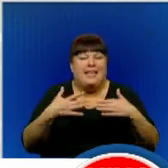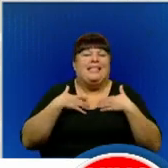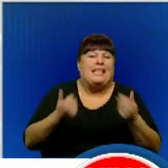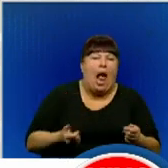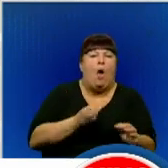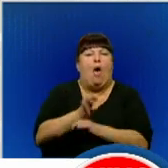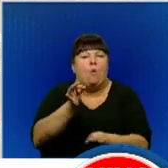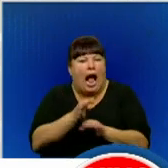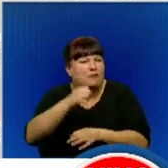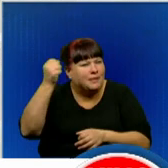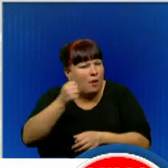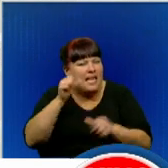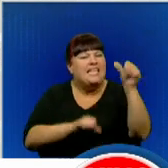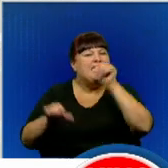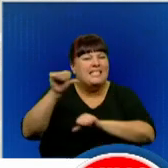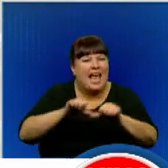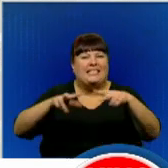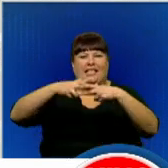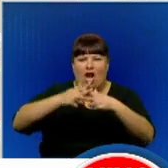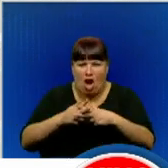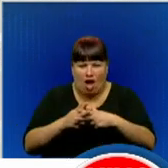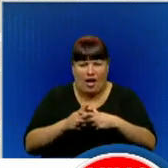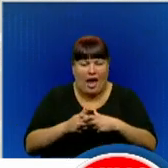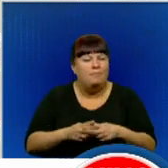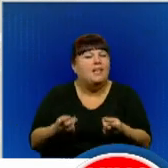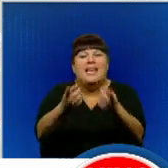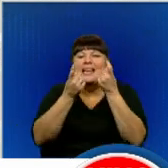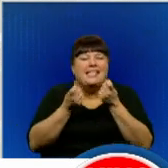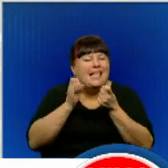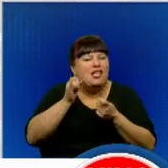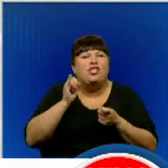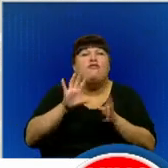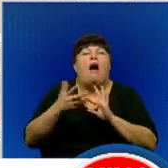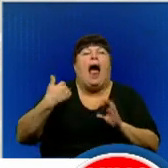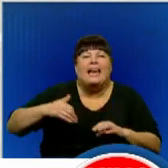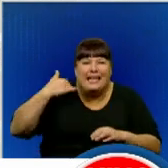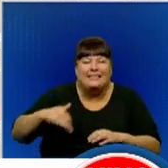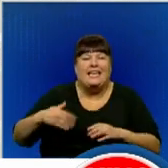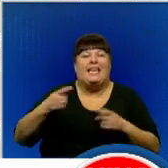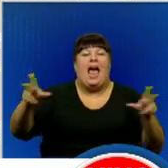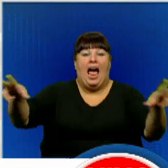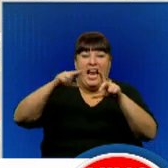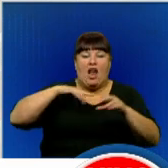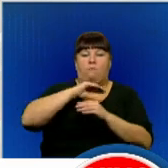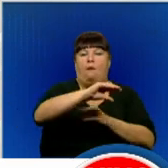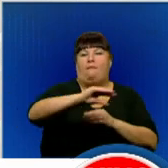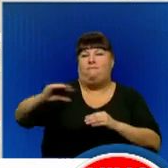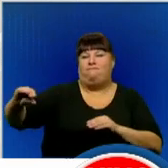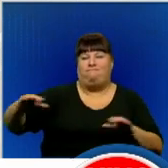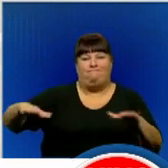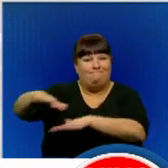la educación la ciencia y la tecnología necesitamos un país que distribuya la riqueza